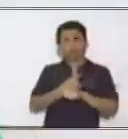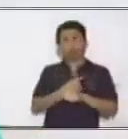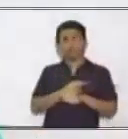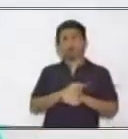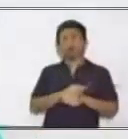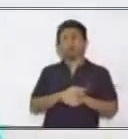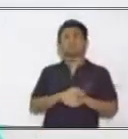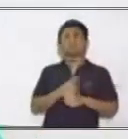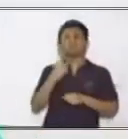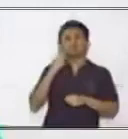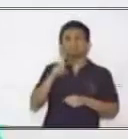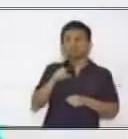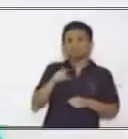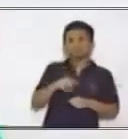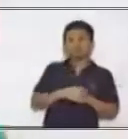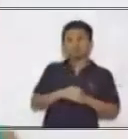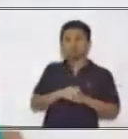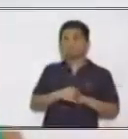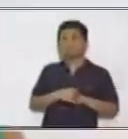¿Encontrando a quiénes?